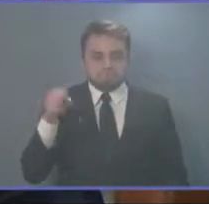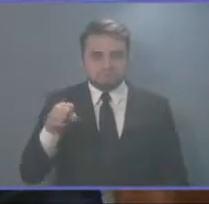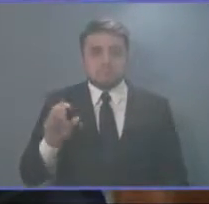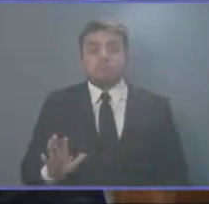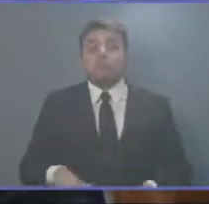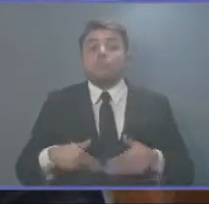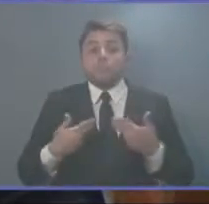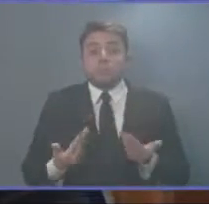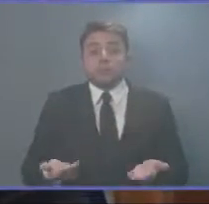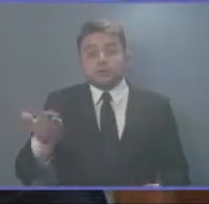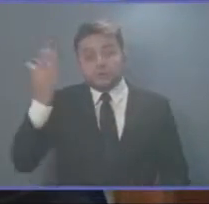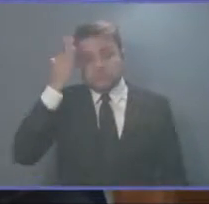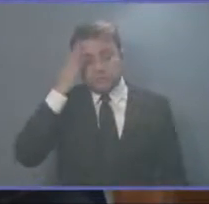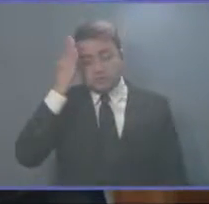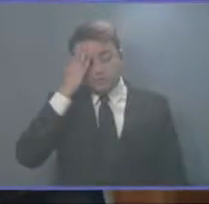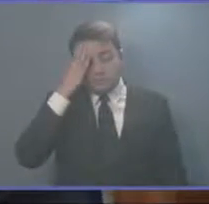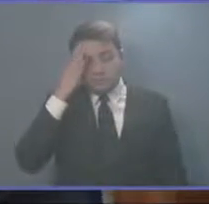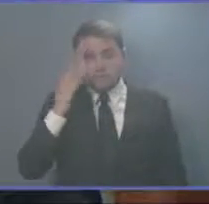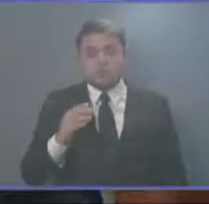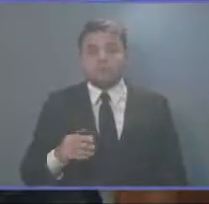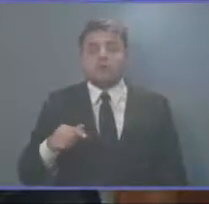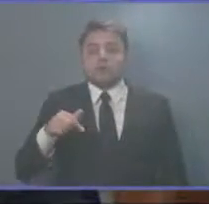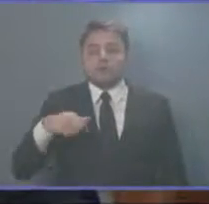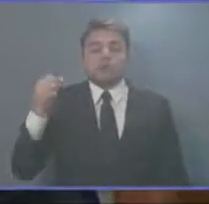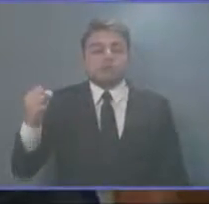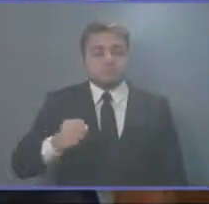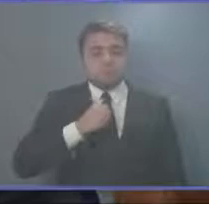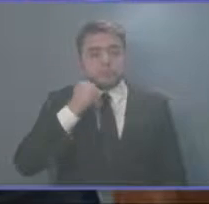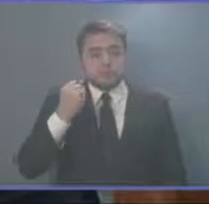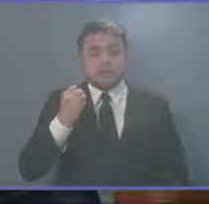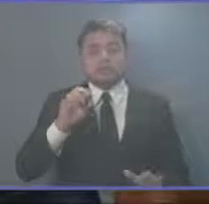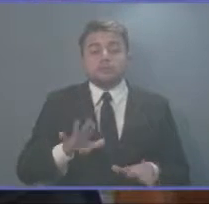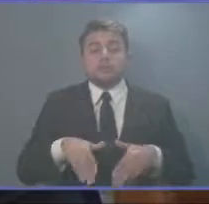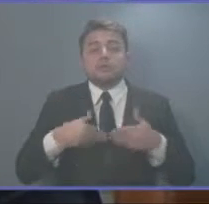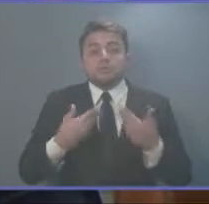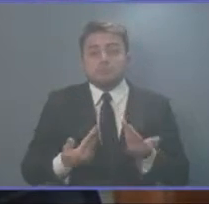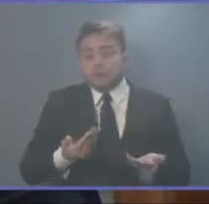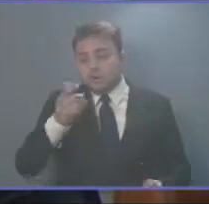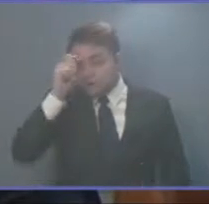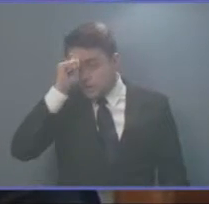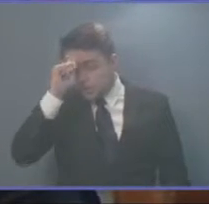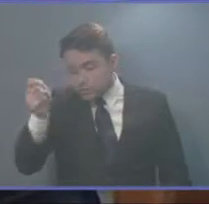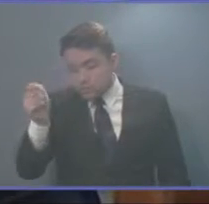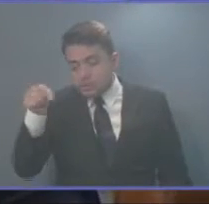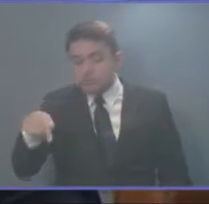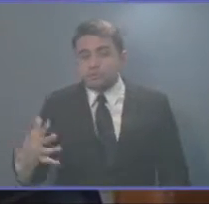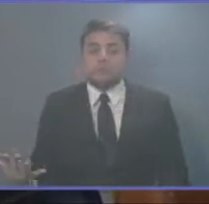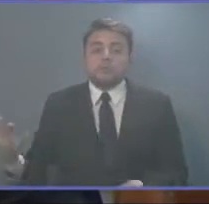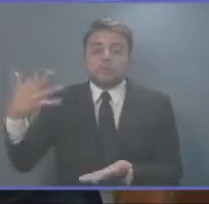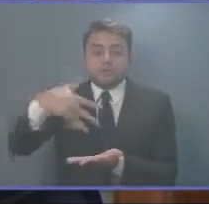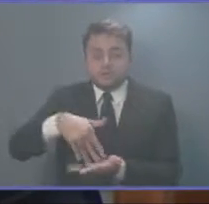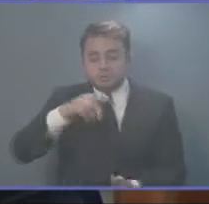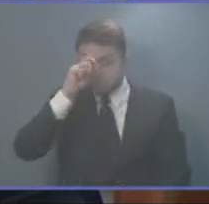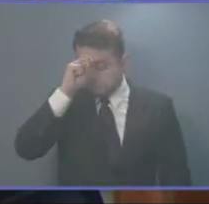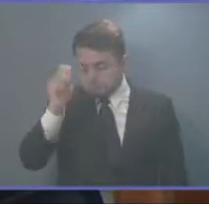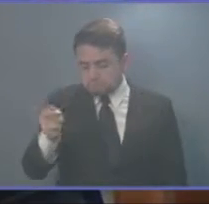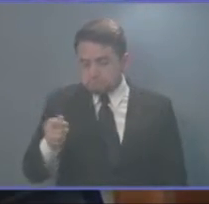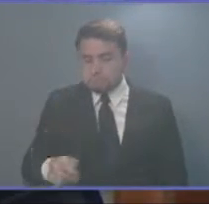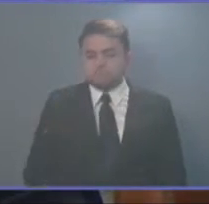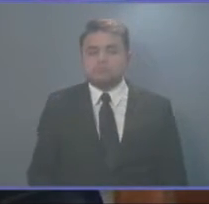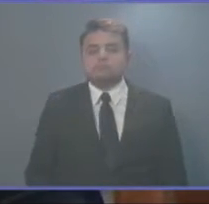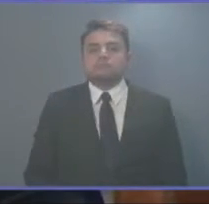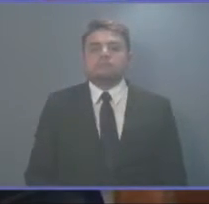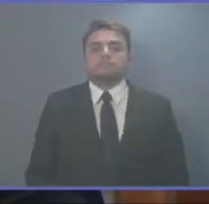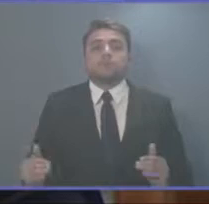está dando algo que le viene a reconocer a esta población. Presidente, como bien lo